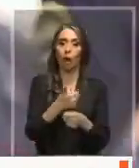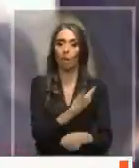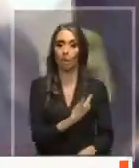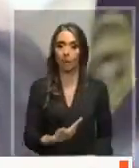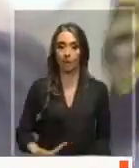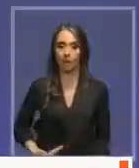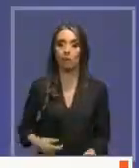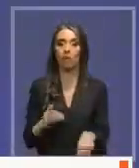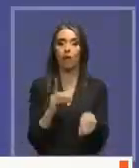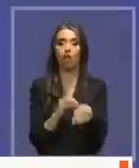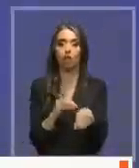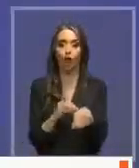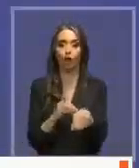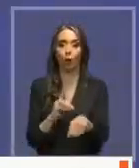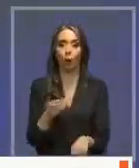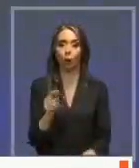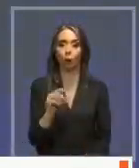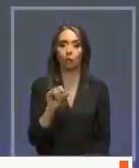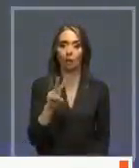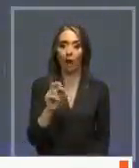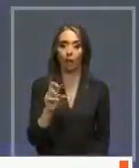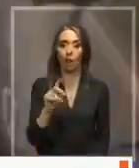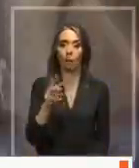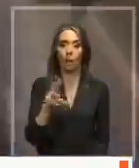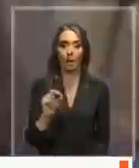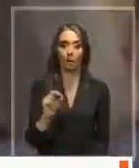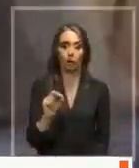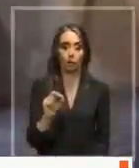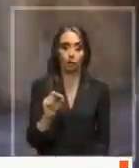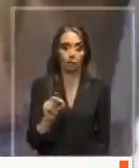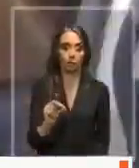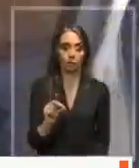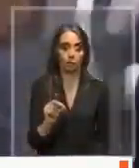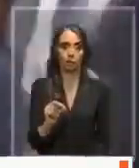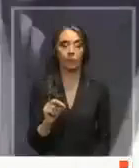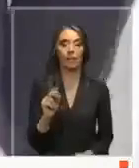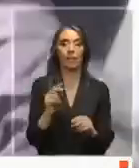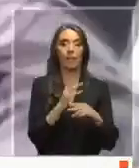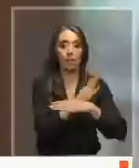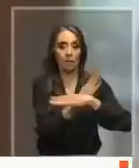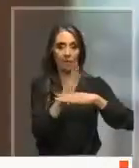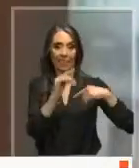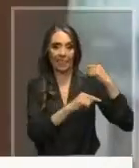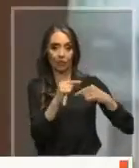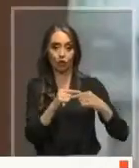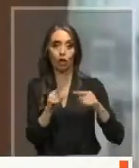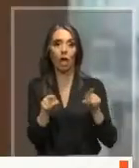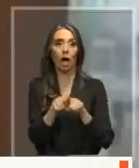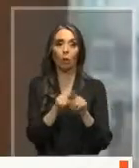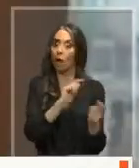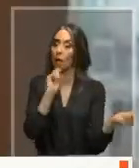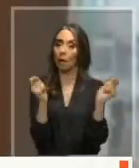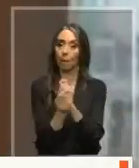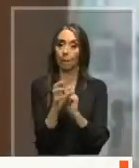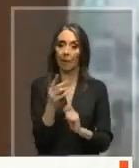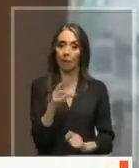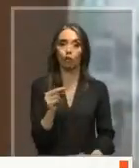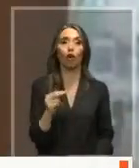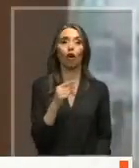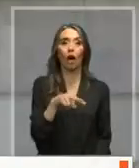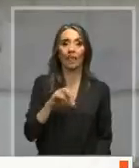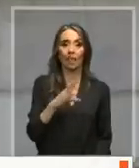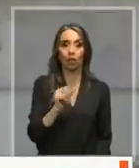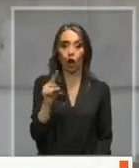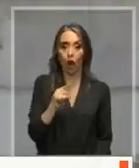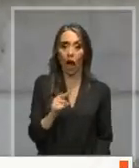el doctor Gustavo Petro Urrejo. La teleserie Petro tomó un giro luego de que Nicolás decidiera